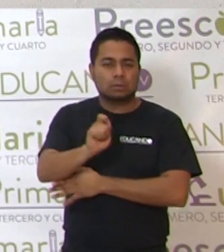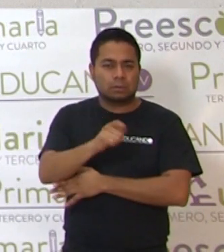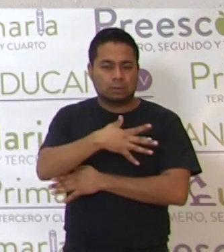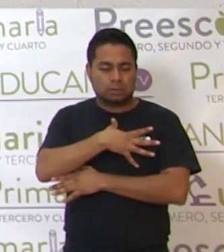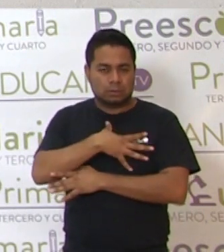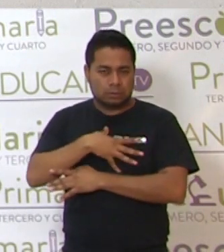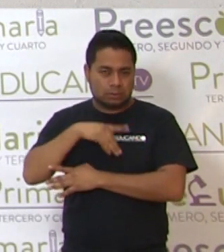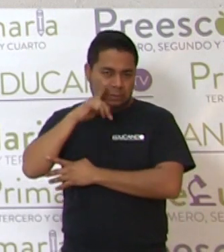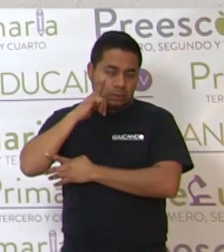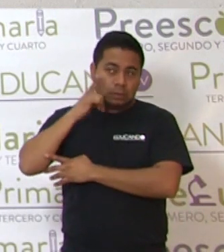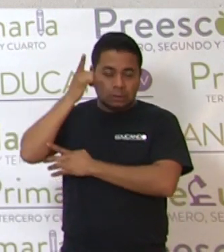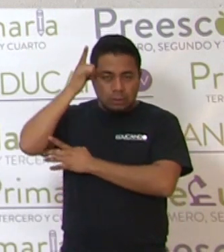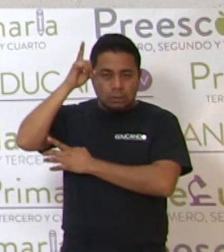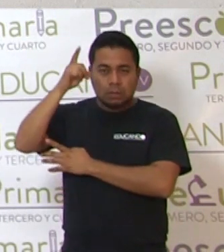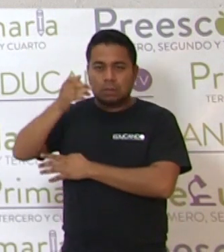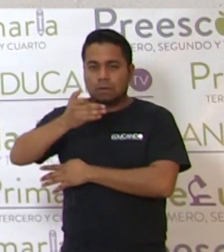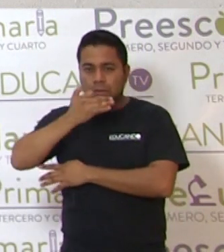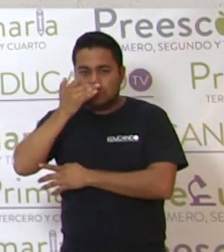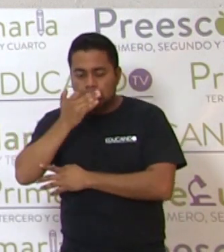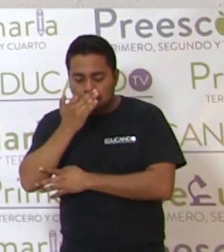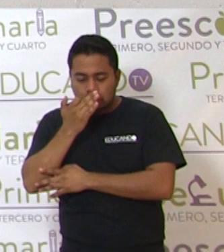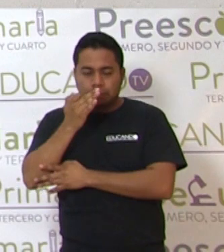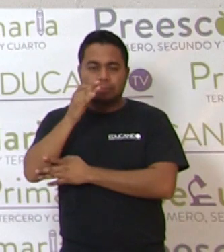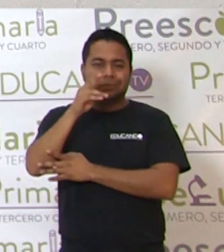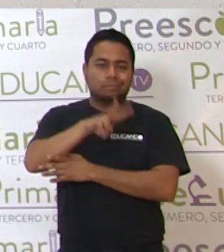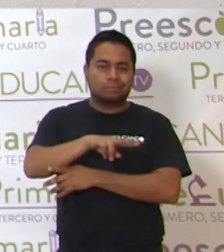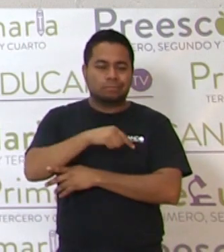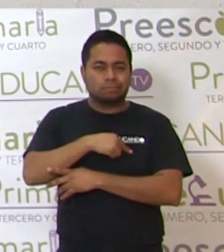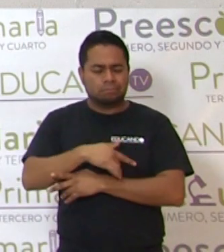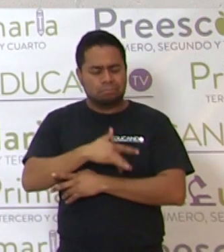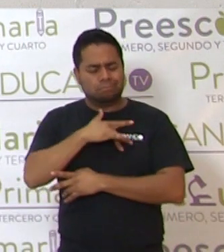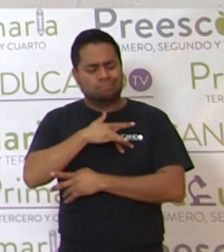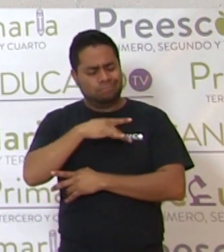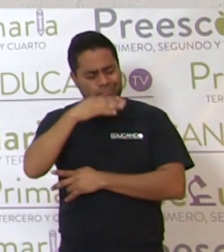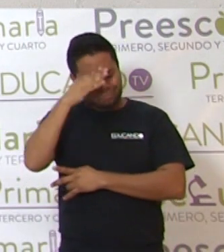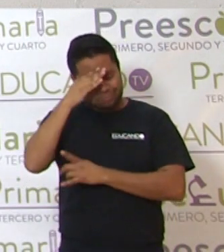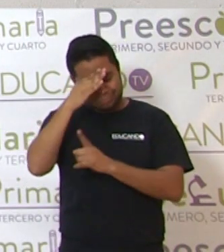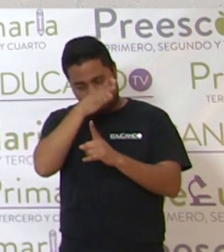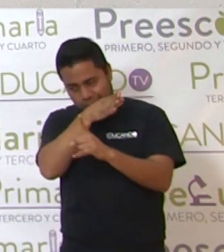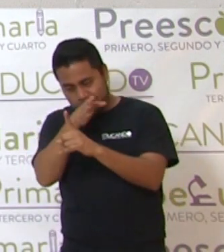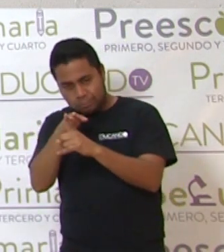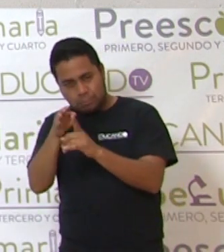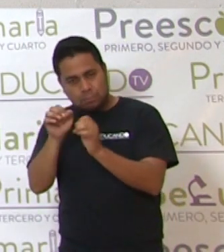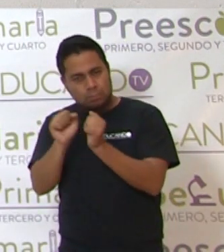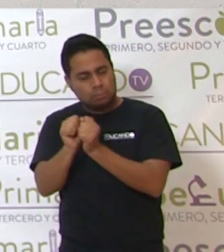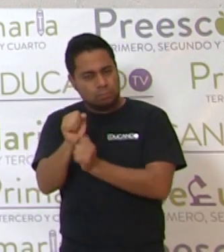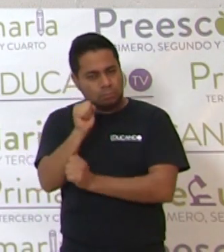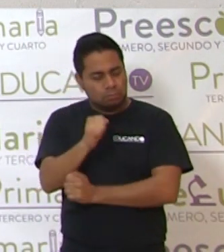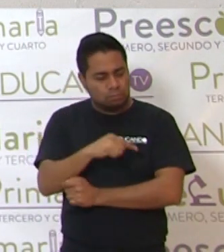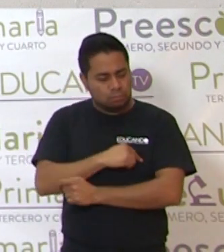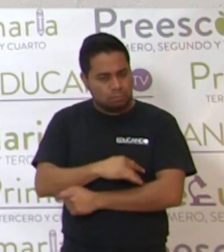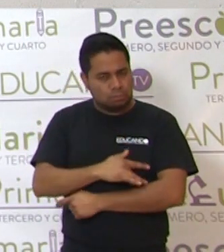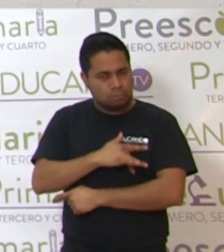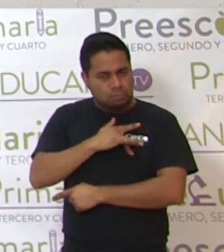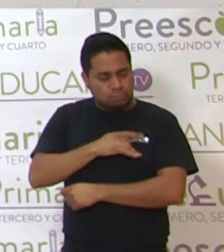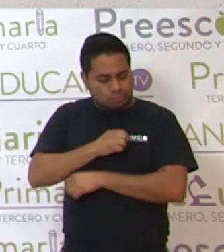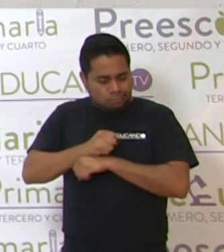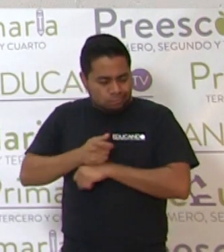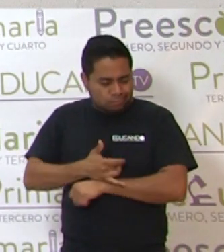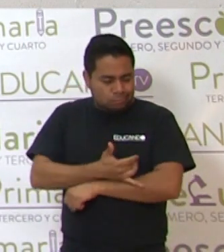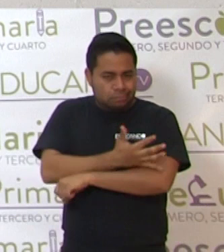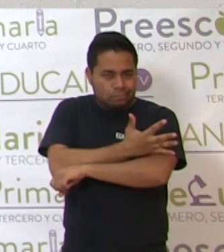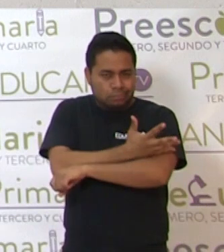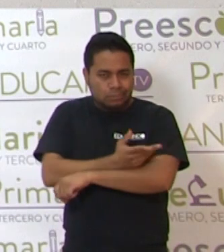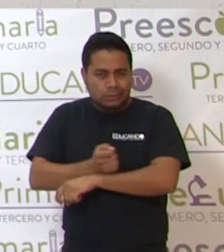de Dios, flor de toda verdad. Estoy pensando en ella con tal fuerza que siento el oleaje de su